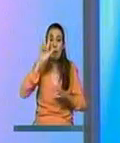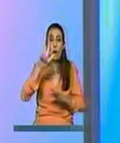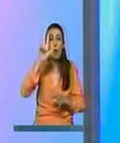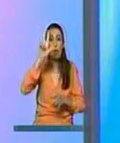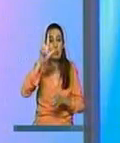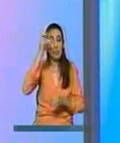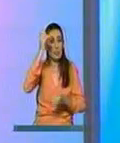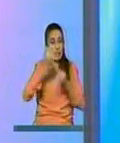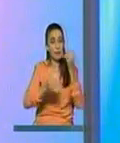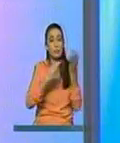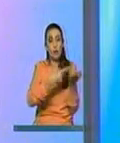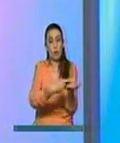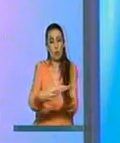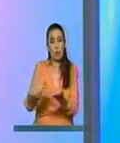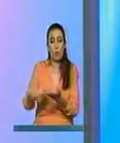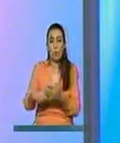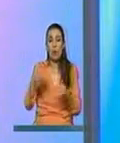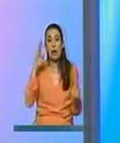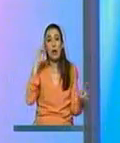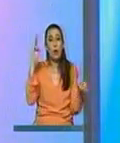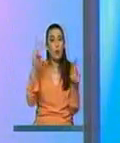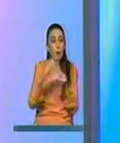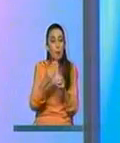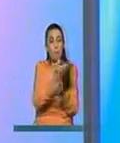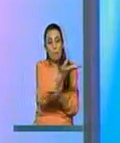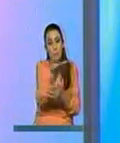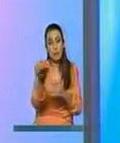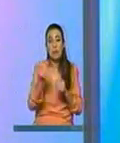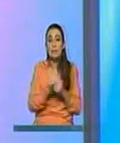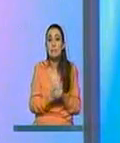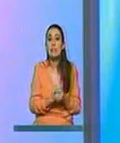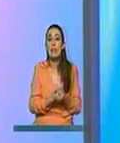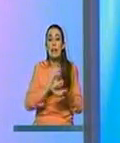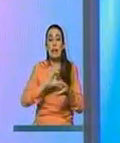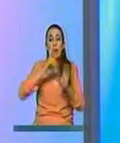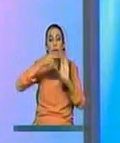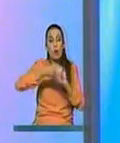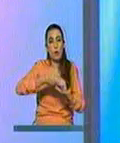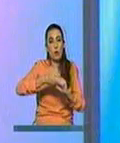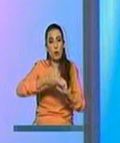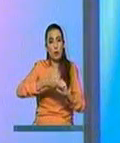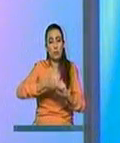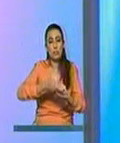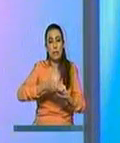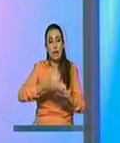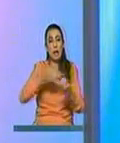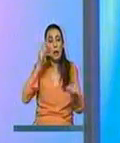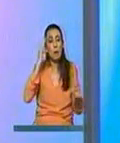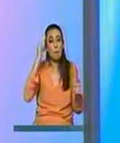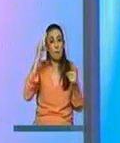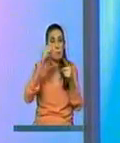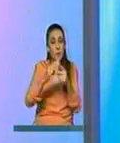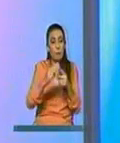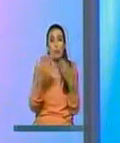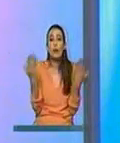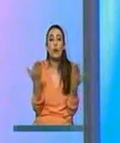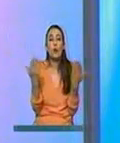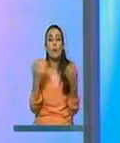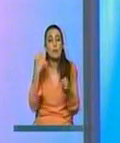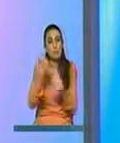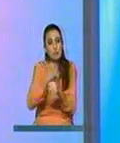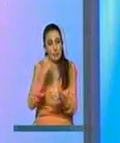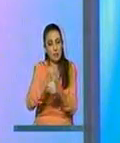último bloque, en el que pediremos a cada uno de nuestros invitados que puedan participar con reflexiones finales sobre cómo trabajar